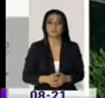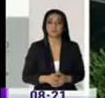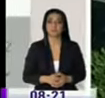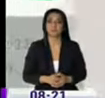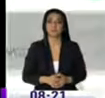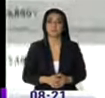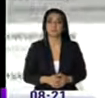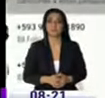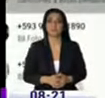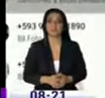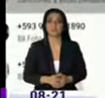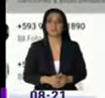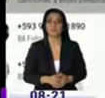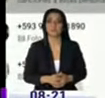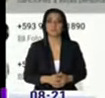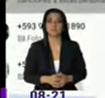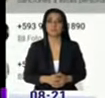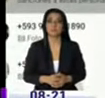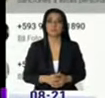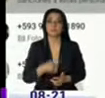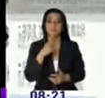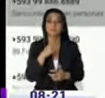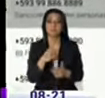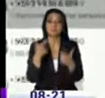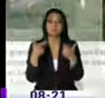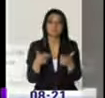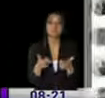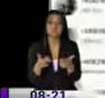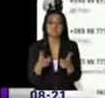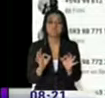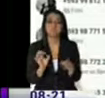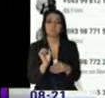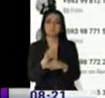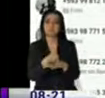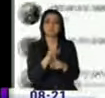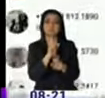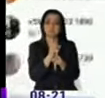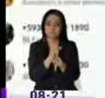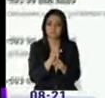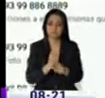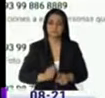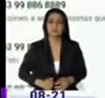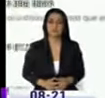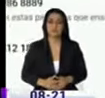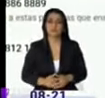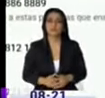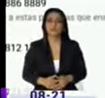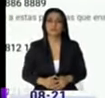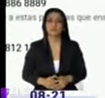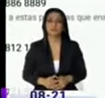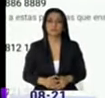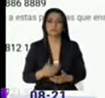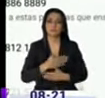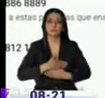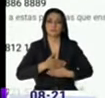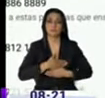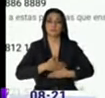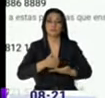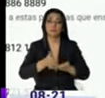Miren ustedes, y aparte dicen que los guardias son indolentes, que no hacen absolutamente nada. Favor su ayuda en el